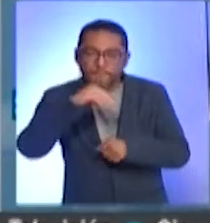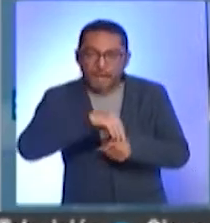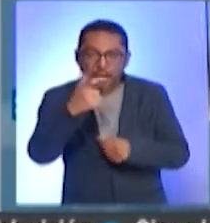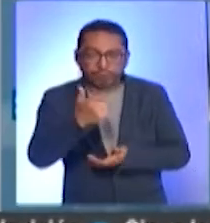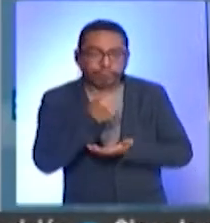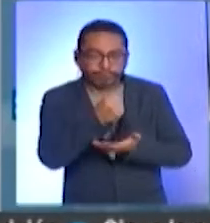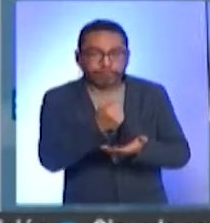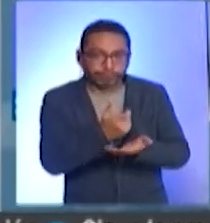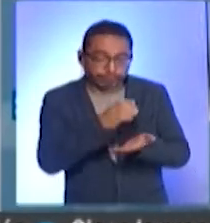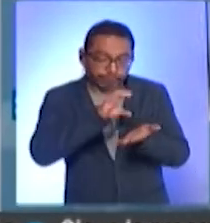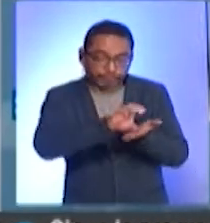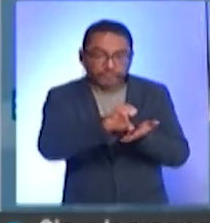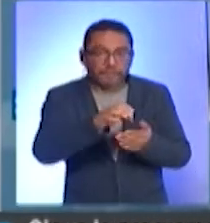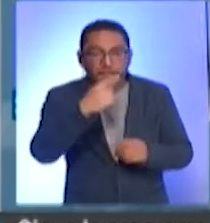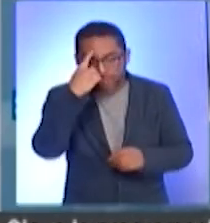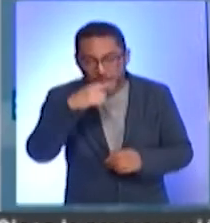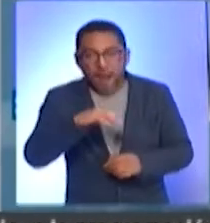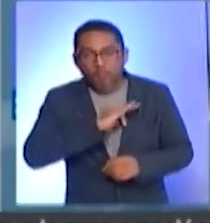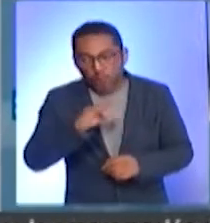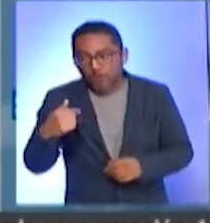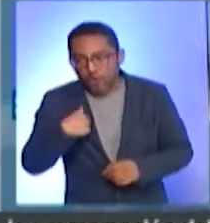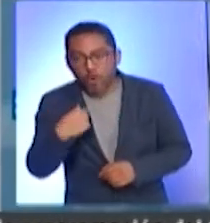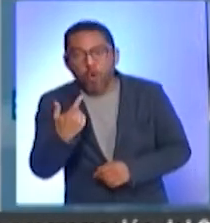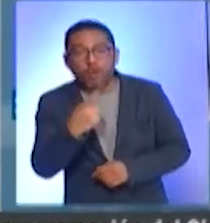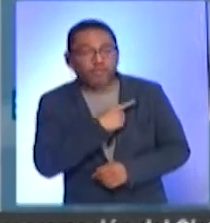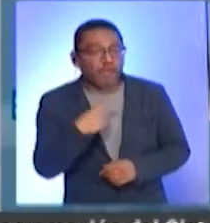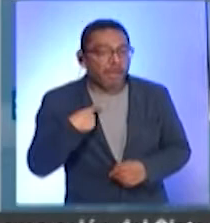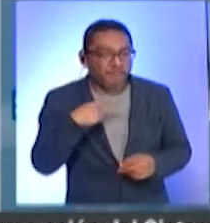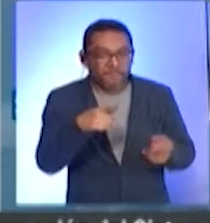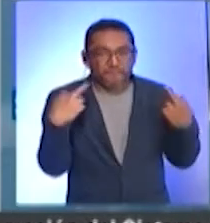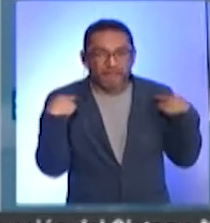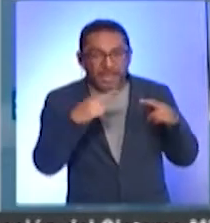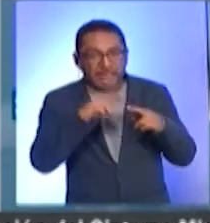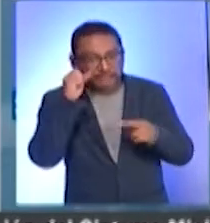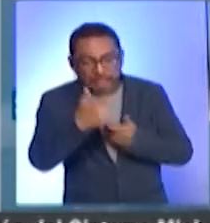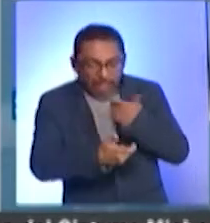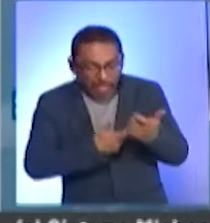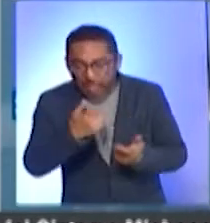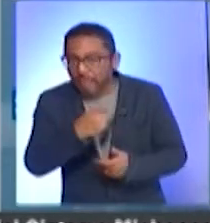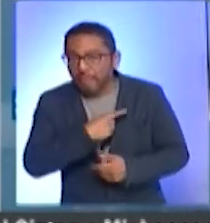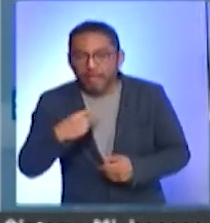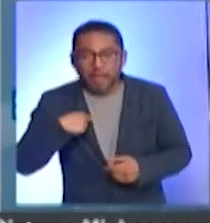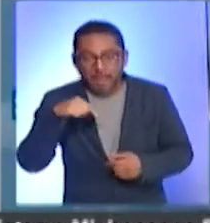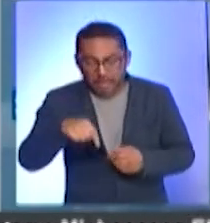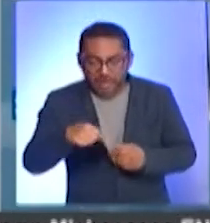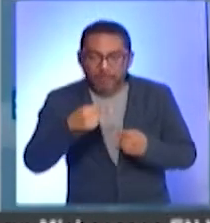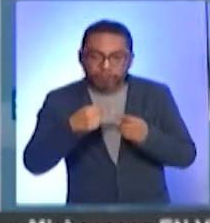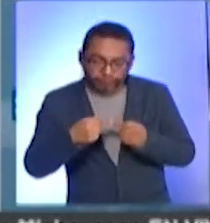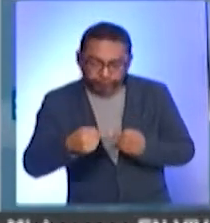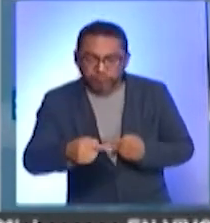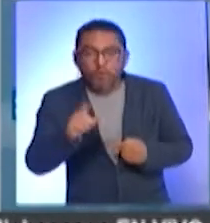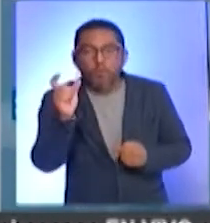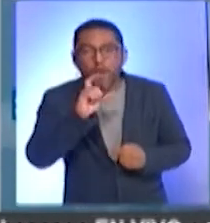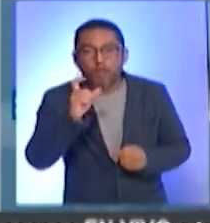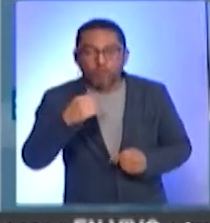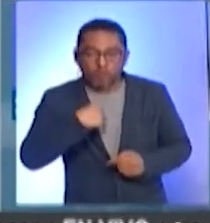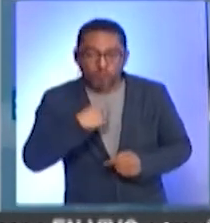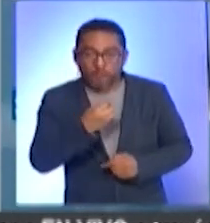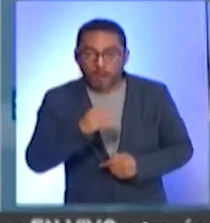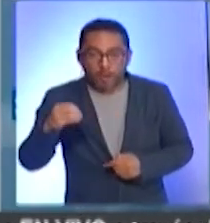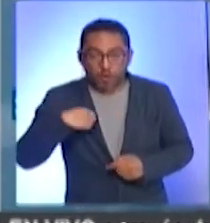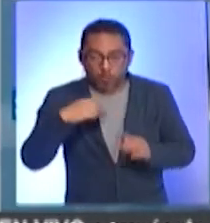nosotros poder cubrir las obligaciones con el magisterio de aquí al término de nuestra obligación